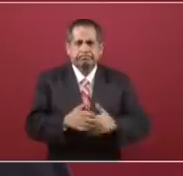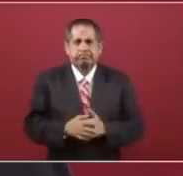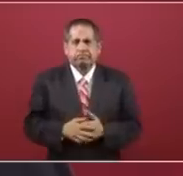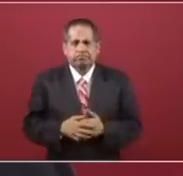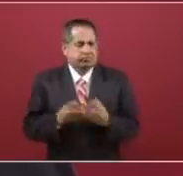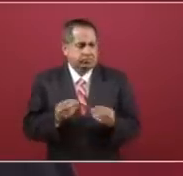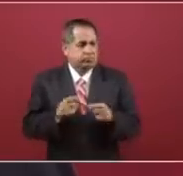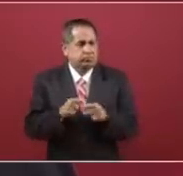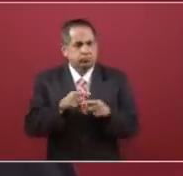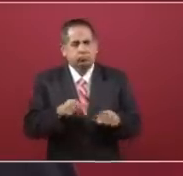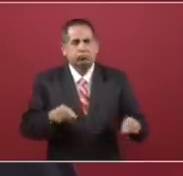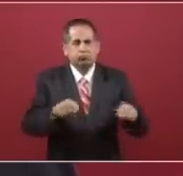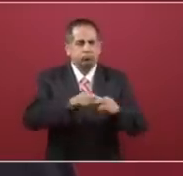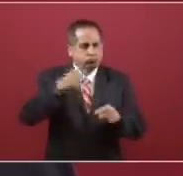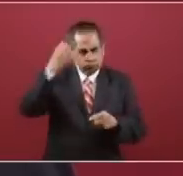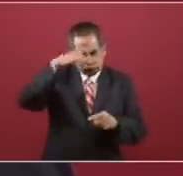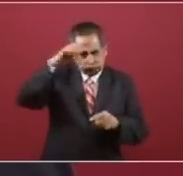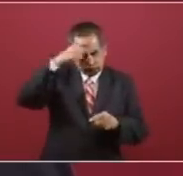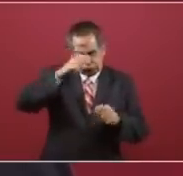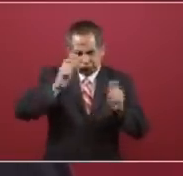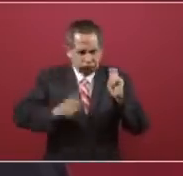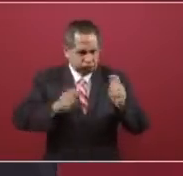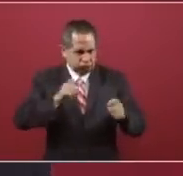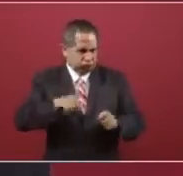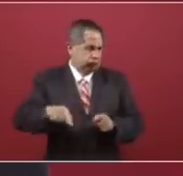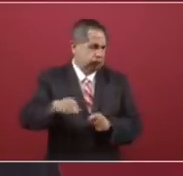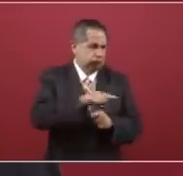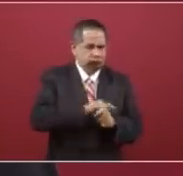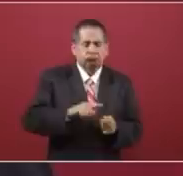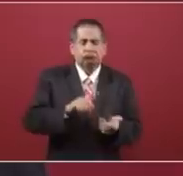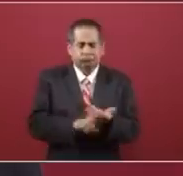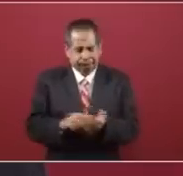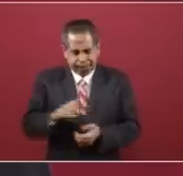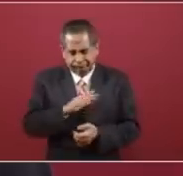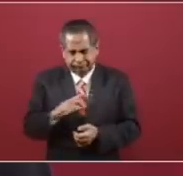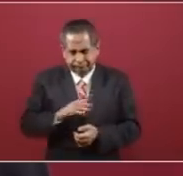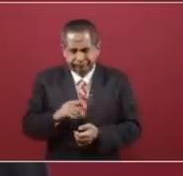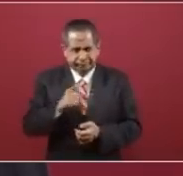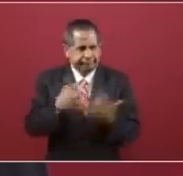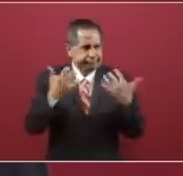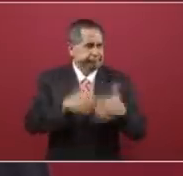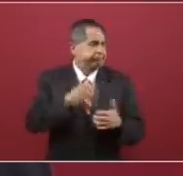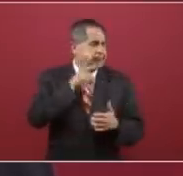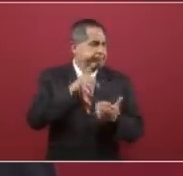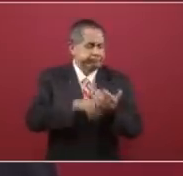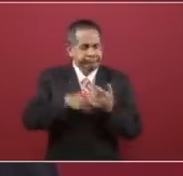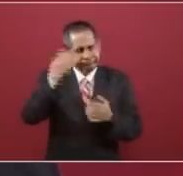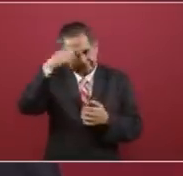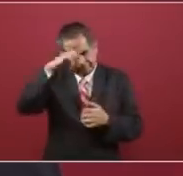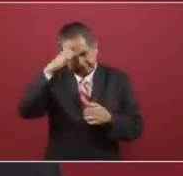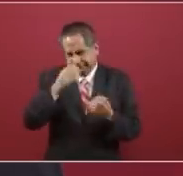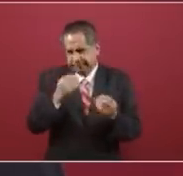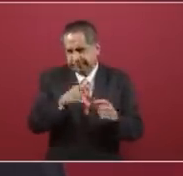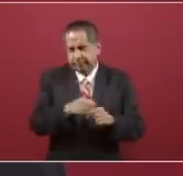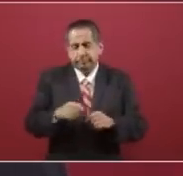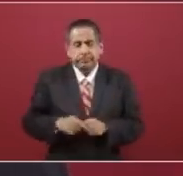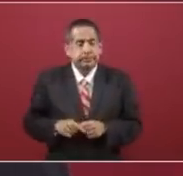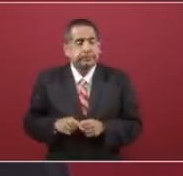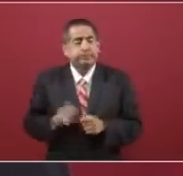mucha la experiencia que se tiene en la empresa. El